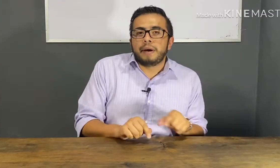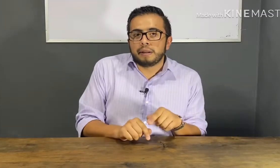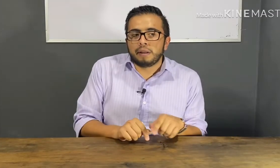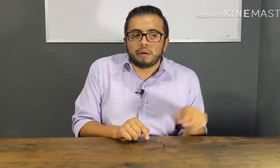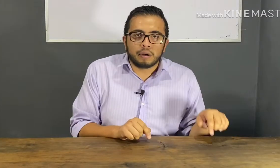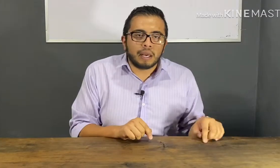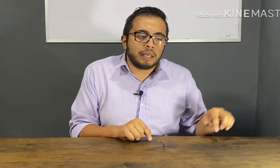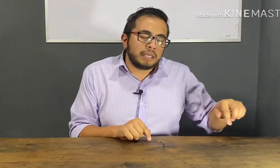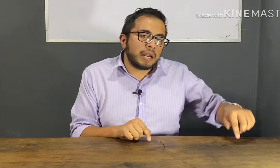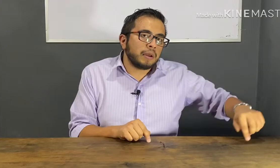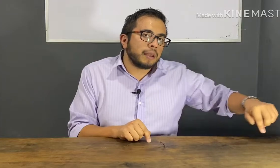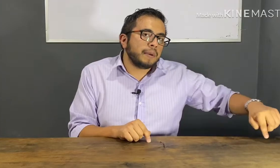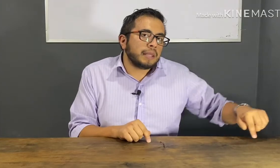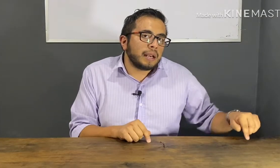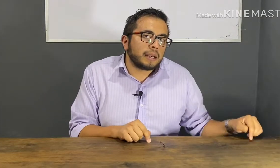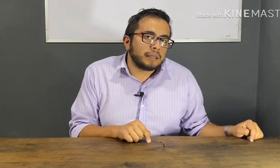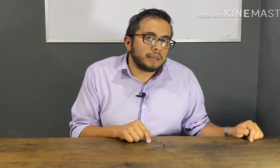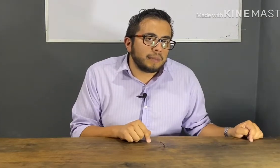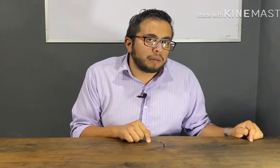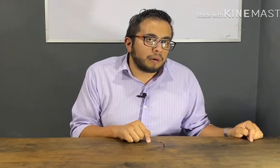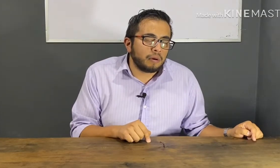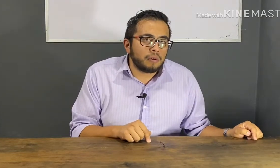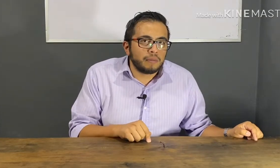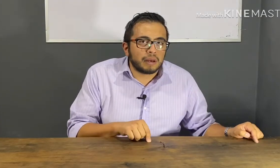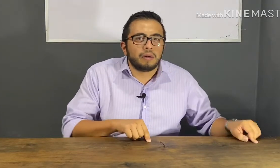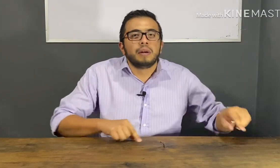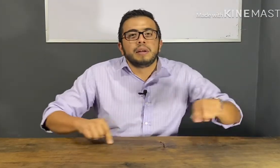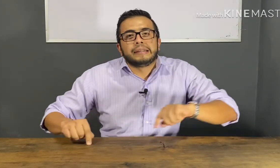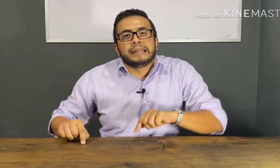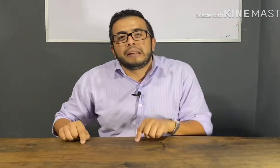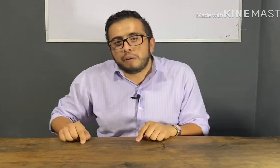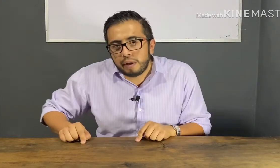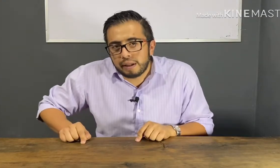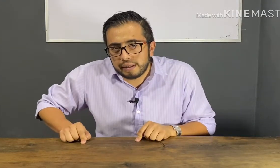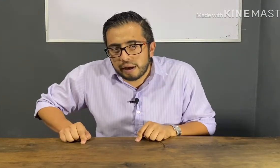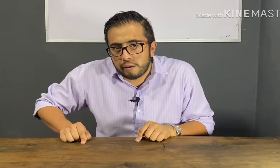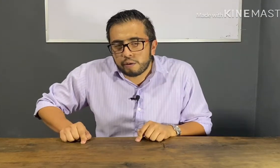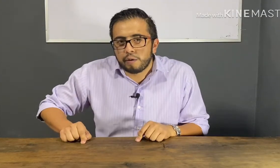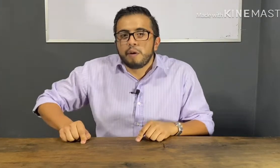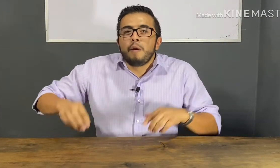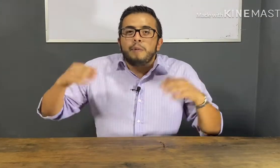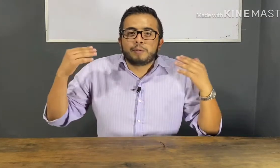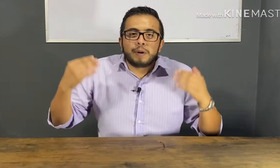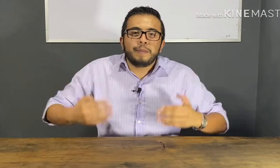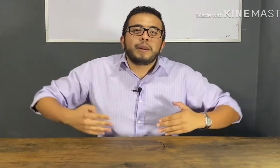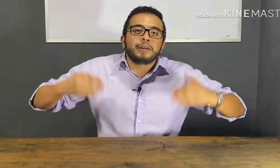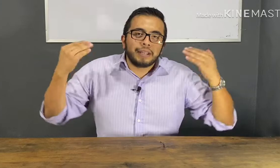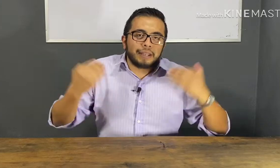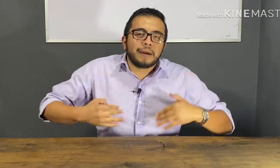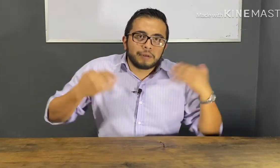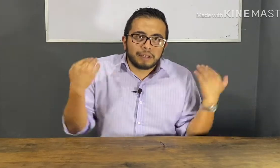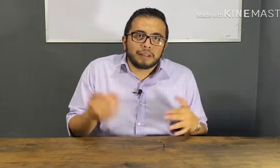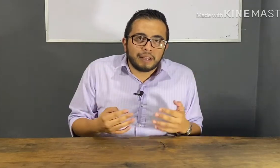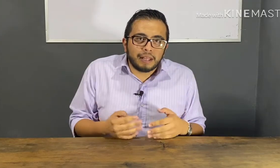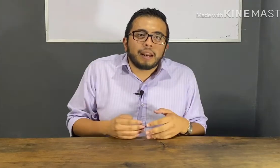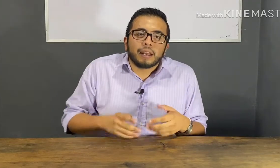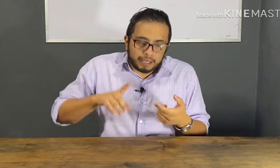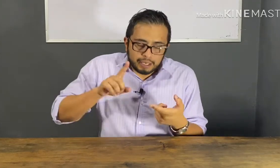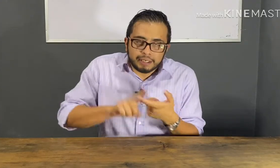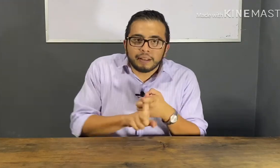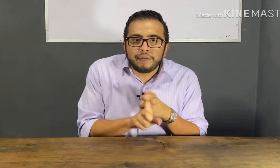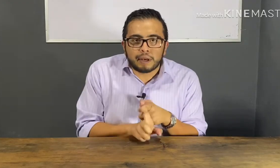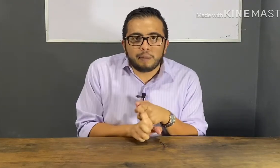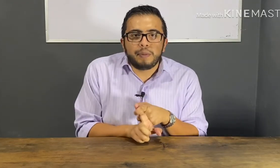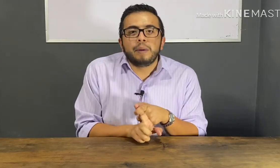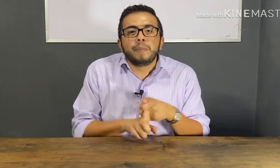otra parte, ok, ya no hay que medir el crecimiento económico, sino el desarrollo. Pues primero tendríamos que entender